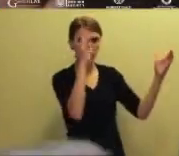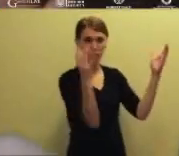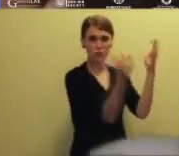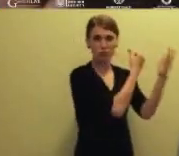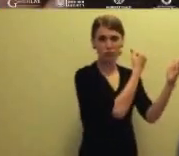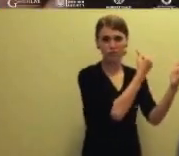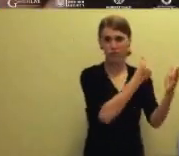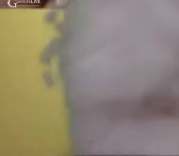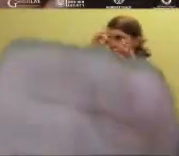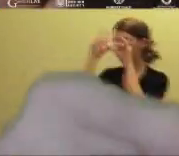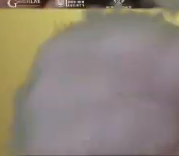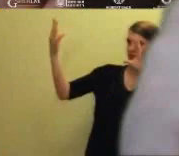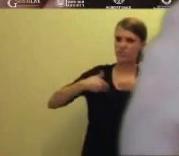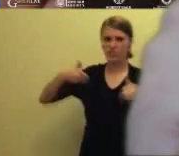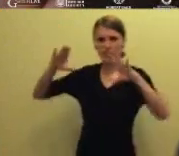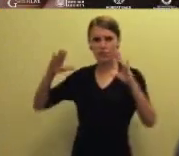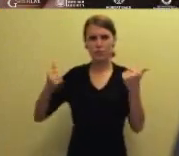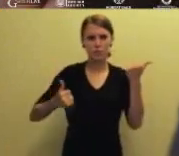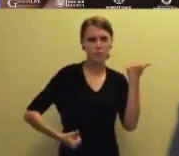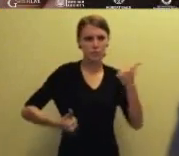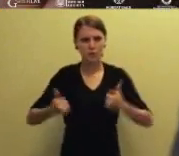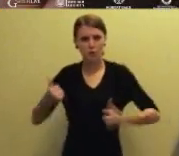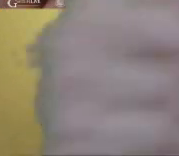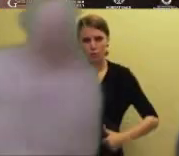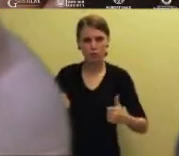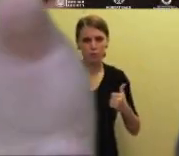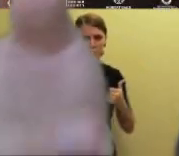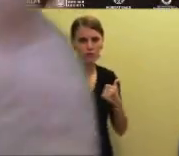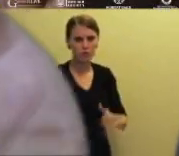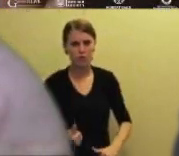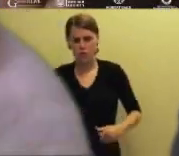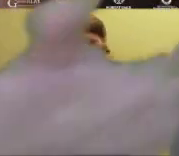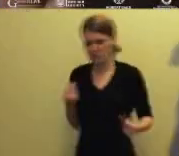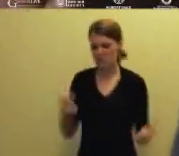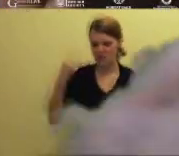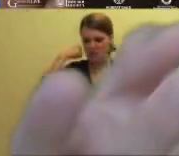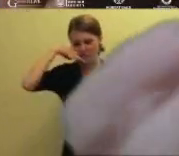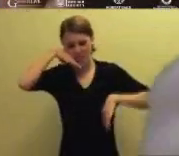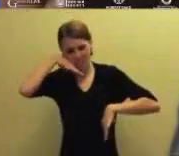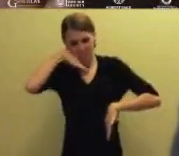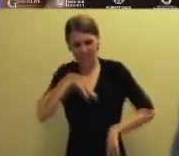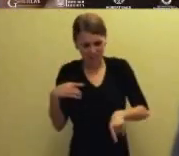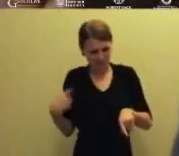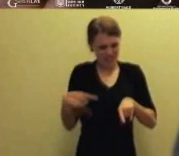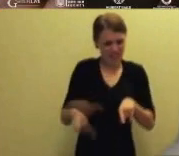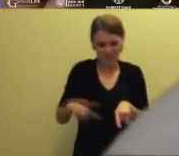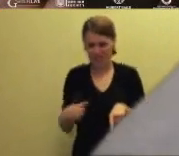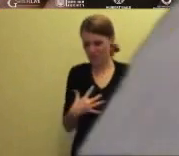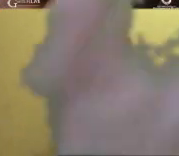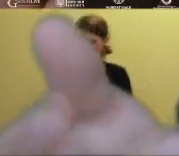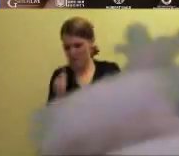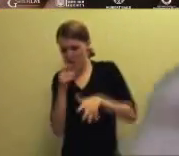a un tipo que salga del baño lo funden a hostias y le quitan el dinero y de verdad es muy triste muy lamentable que